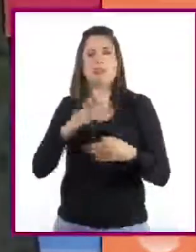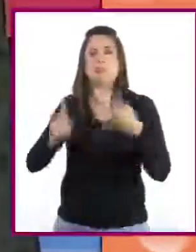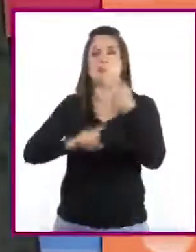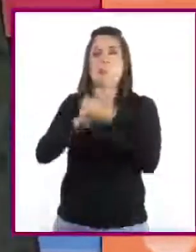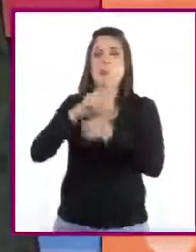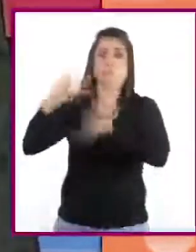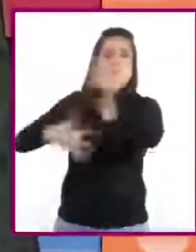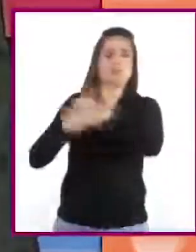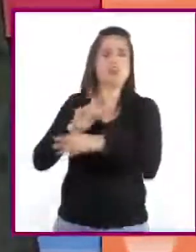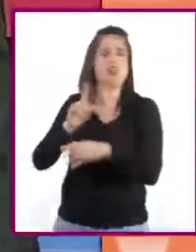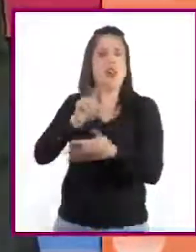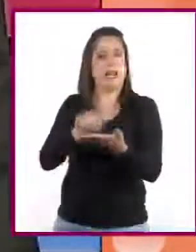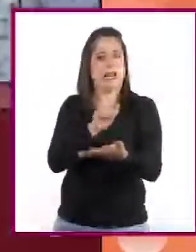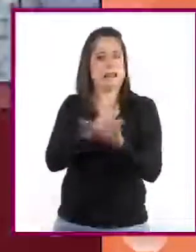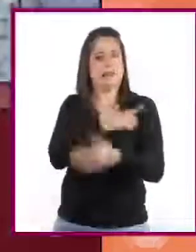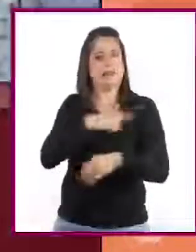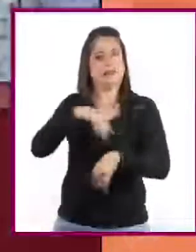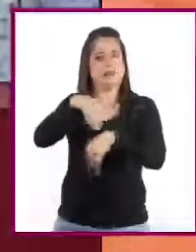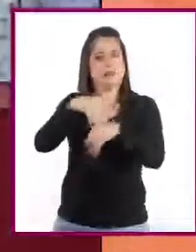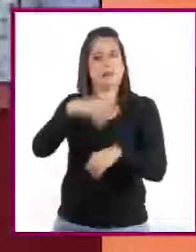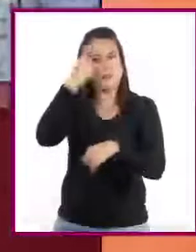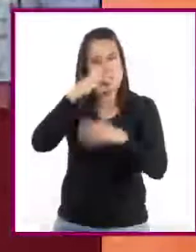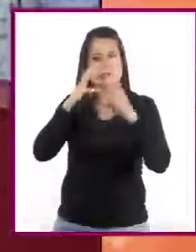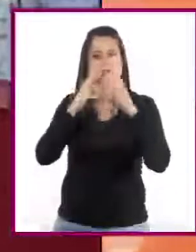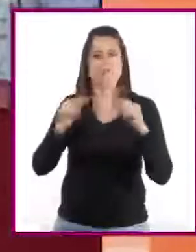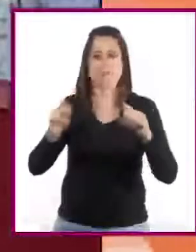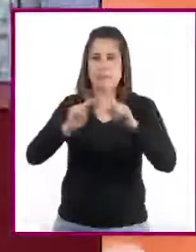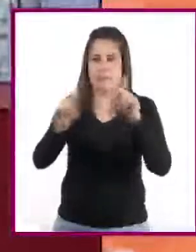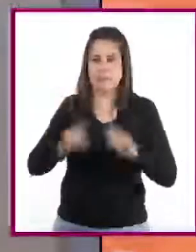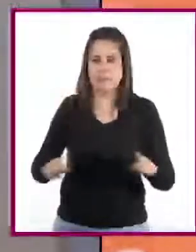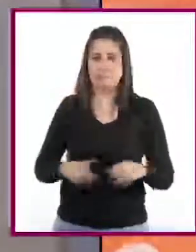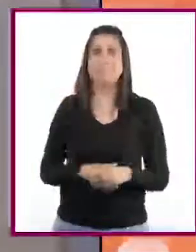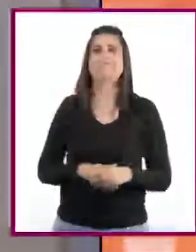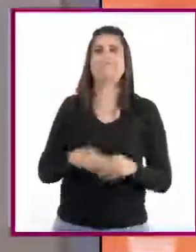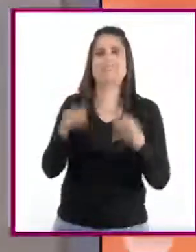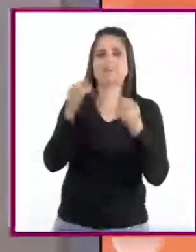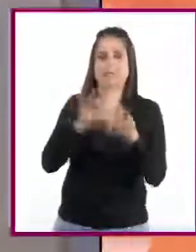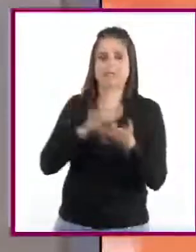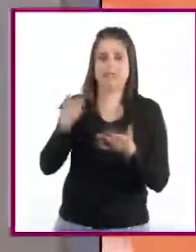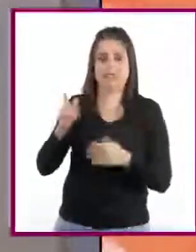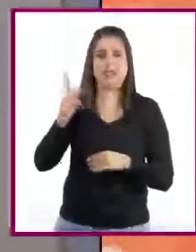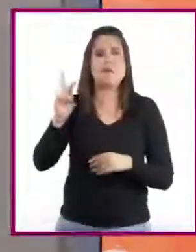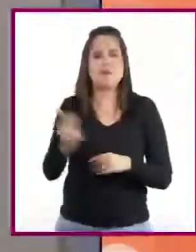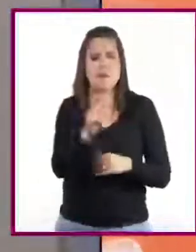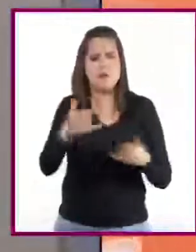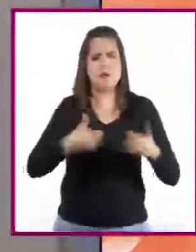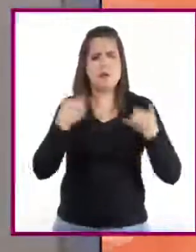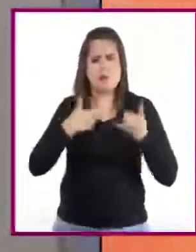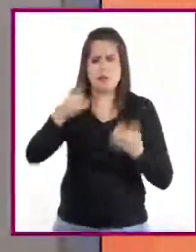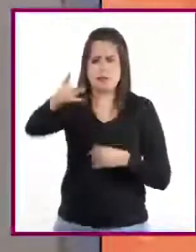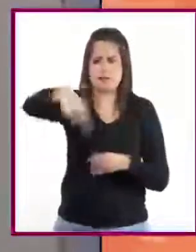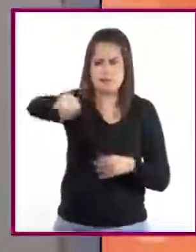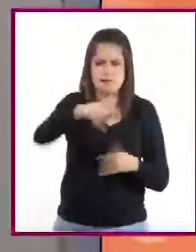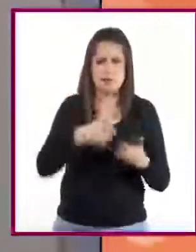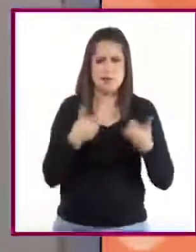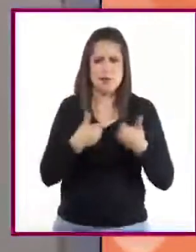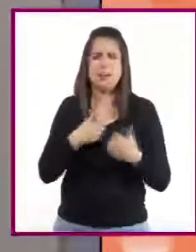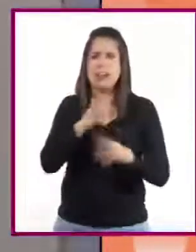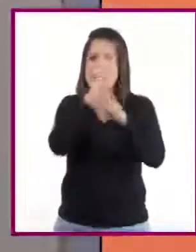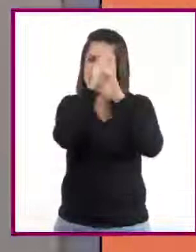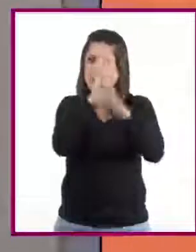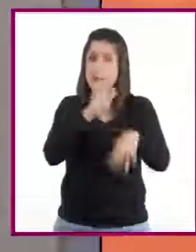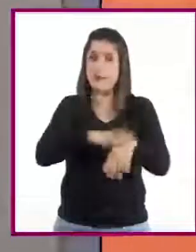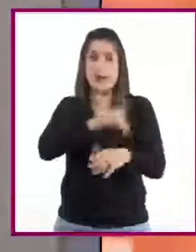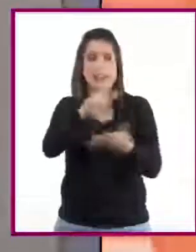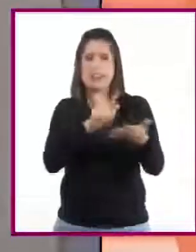que naturalmente se presentan en una sociedad. Muchas gracias. Esta pregunta va para los jóvenes. ¿Quiénes creen que respetan más